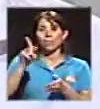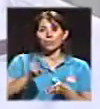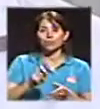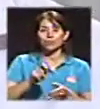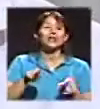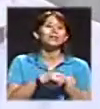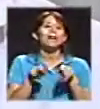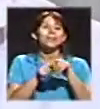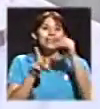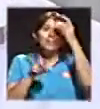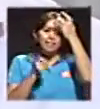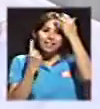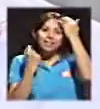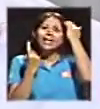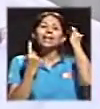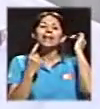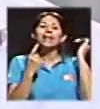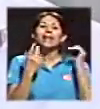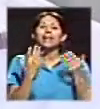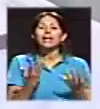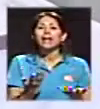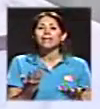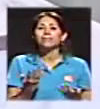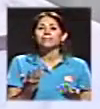la contribución que se planteó para los planes